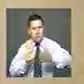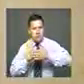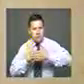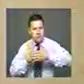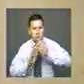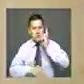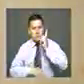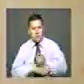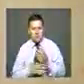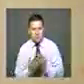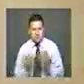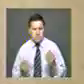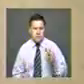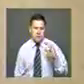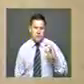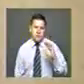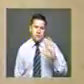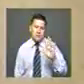la sentencia